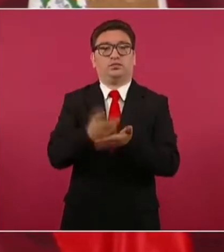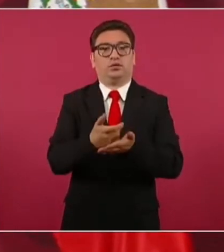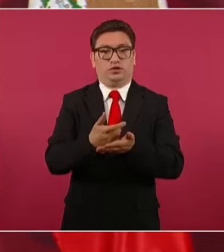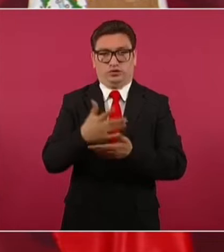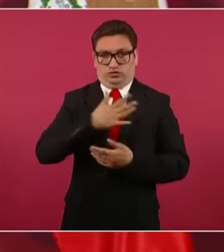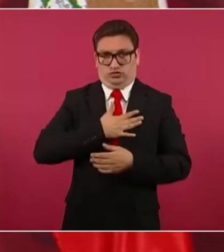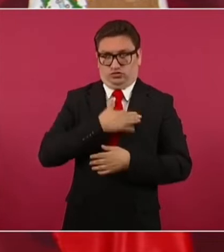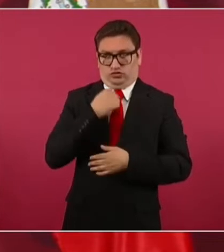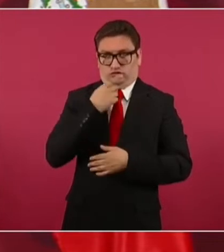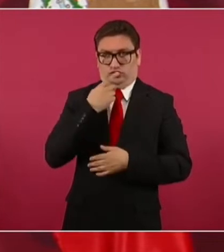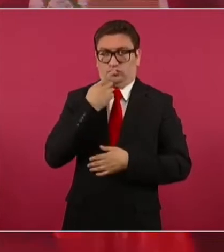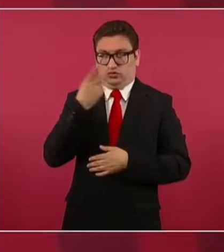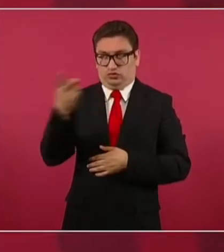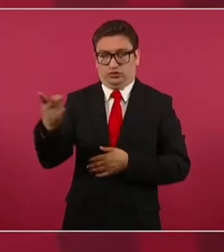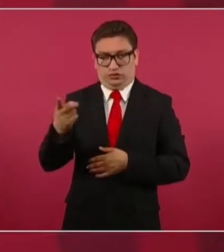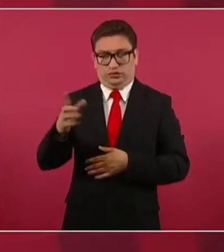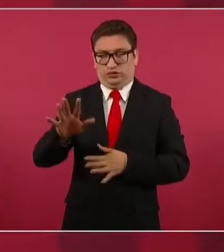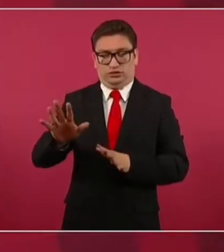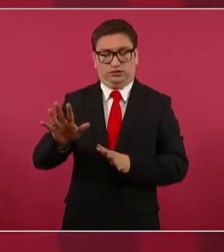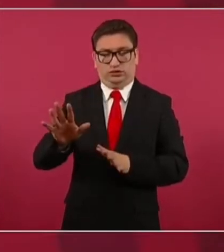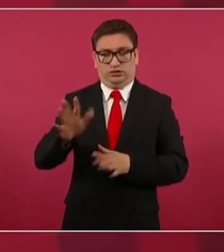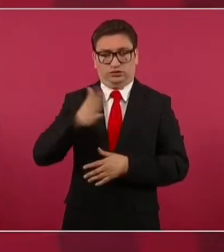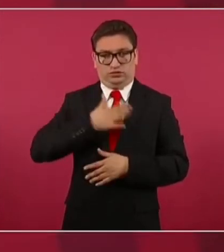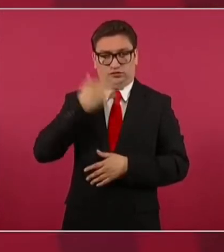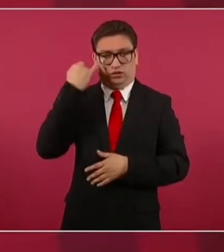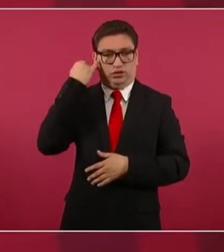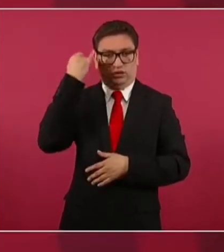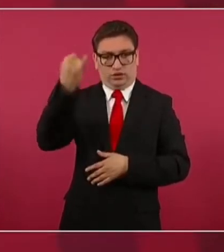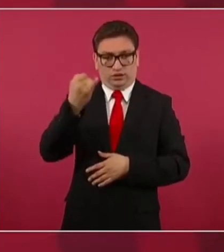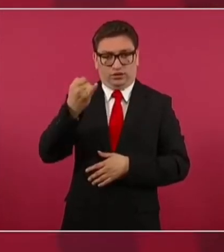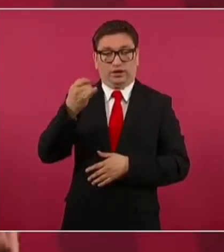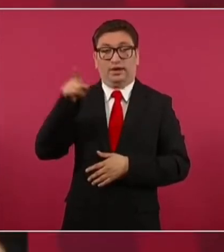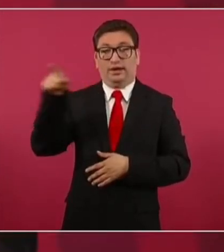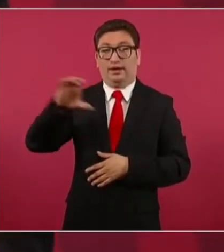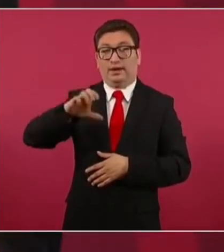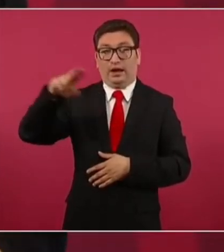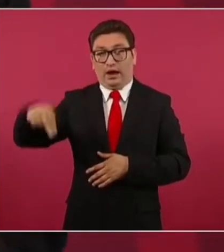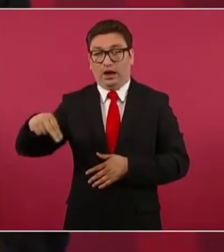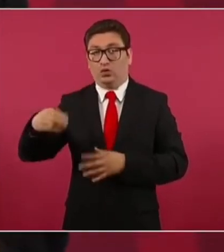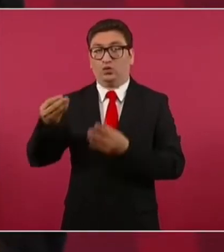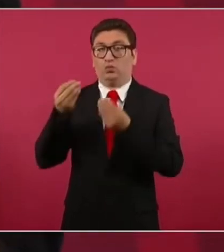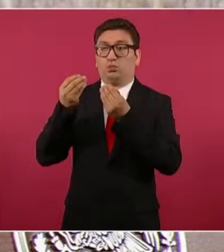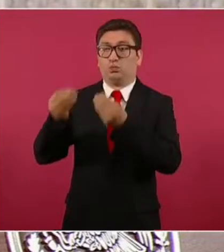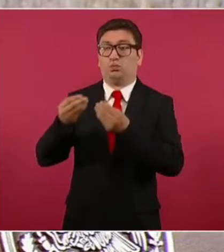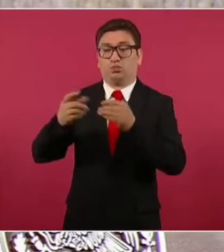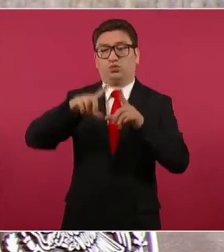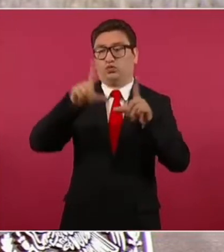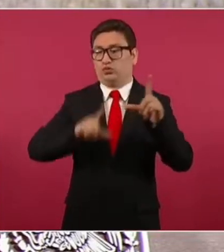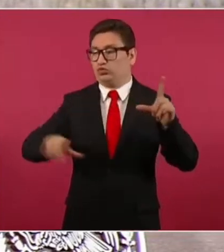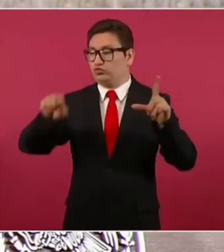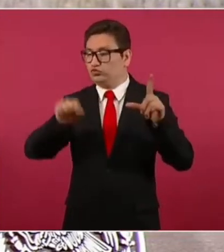Y yo fui de la idea de que le ha dado tanto Cancún al sureste y a